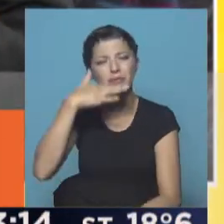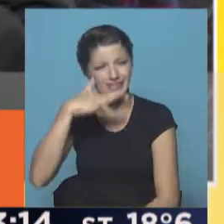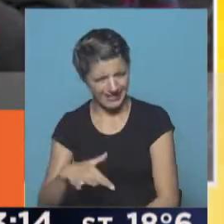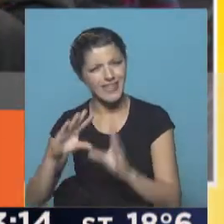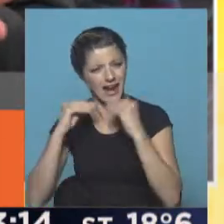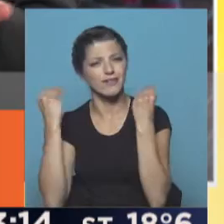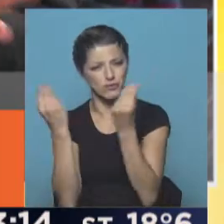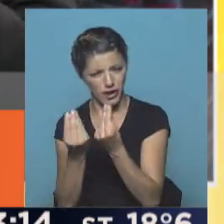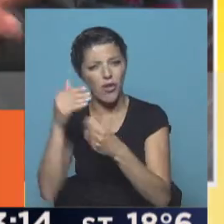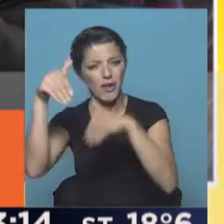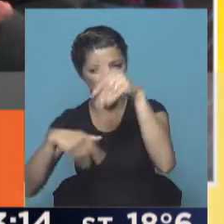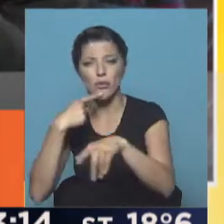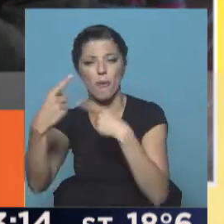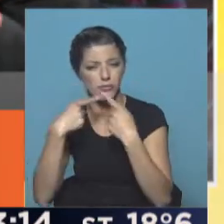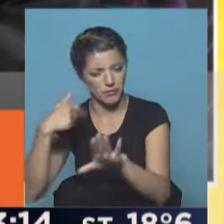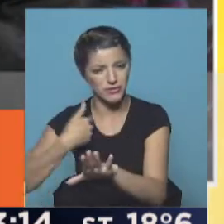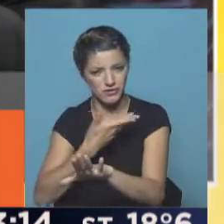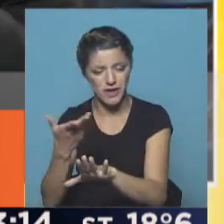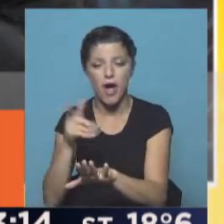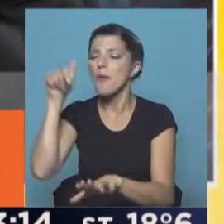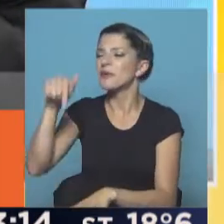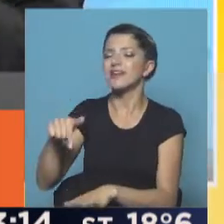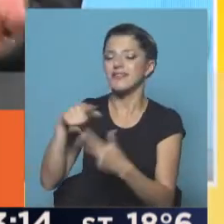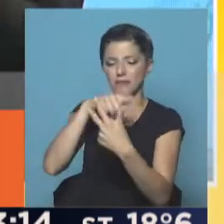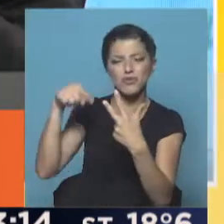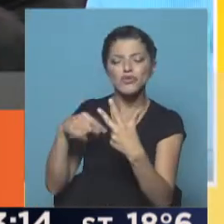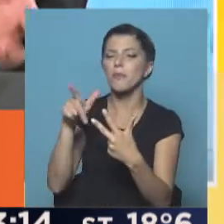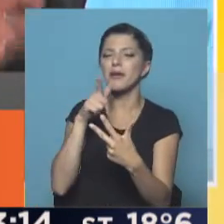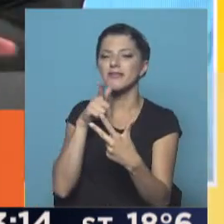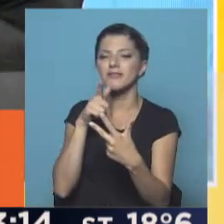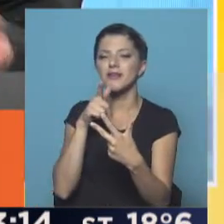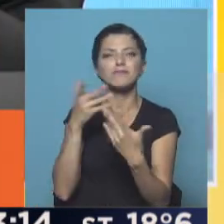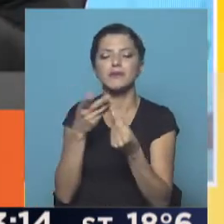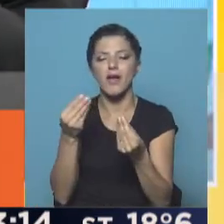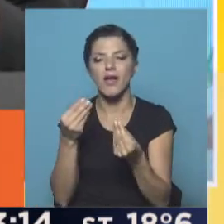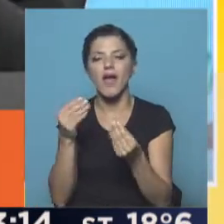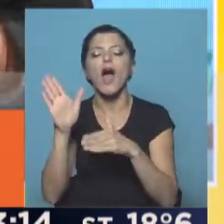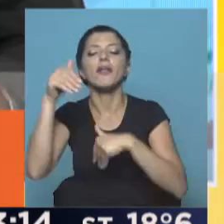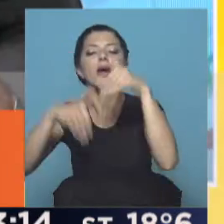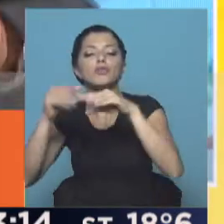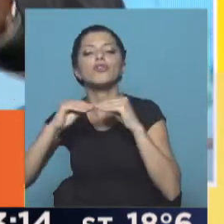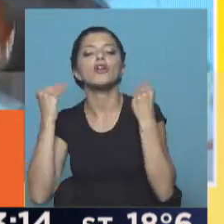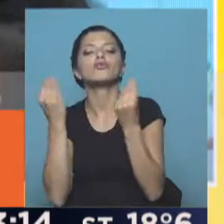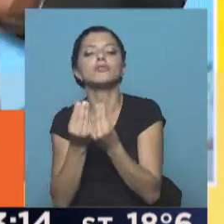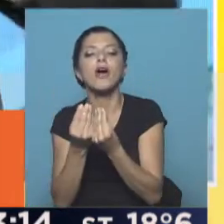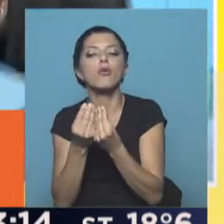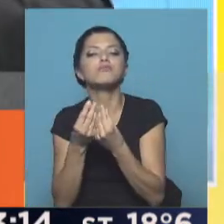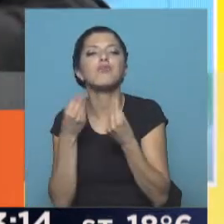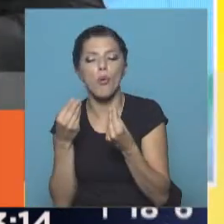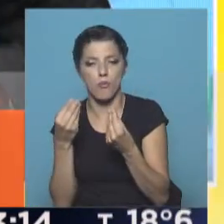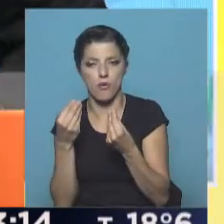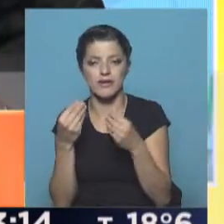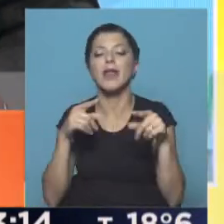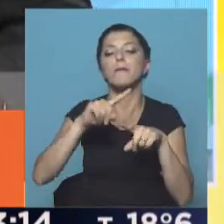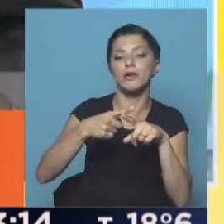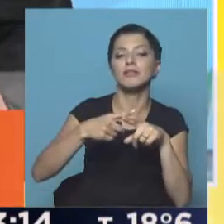referéndum? Porque acá también parece ser que este es el otro punto, ¿no? ¿Qué es lo que dice el referéndum? Y cómo se procesa políticamente